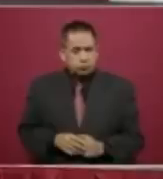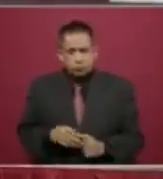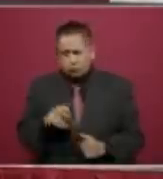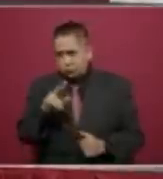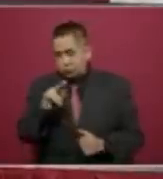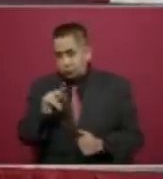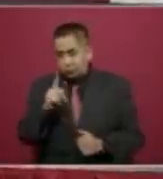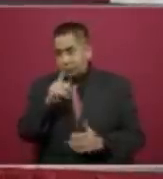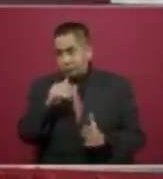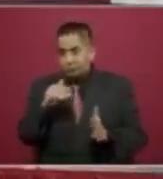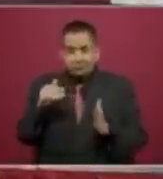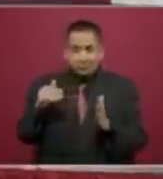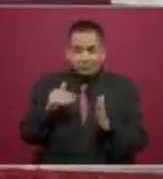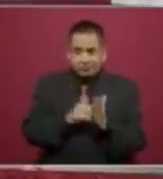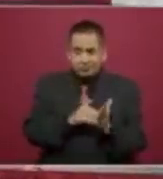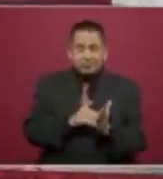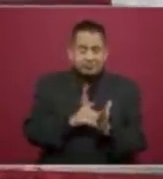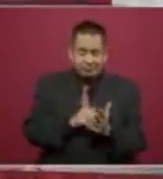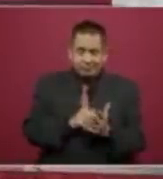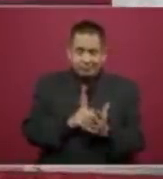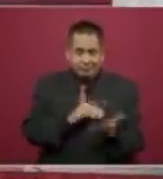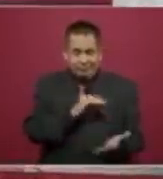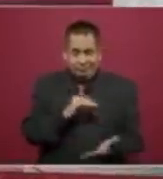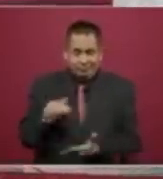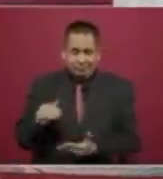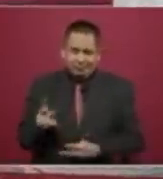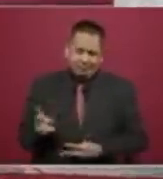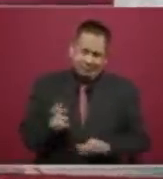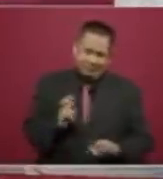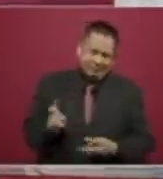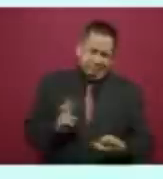81 mil barriles diarios.